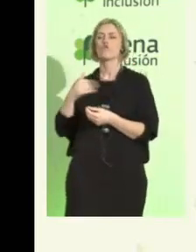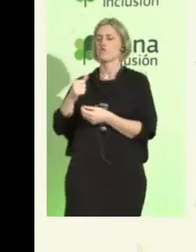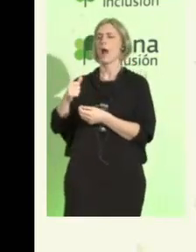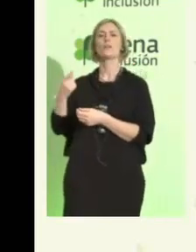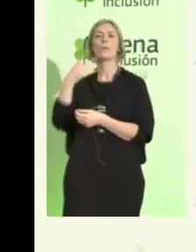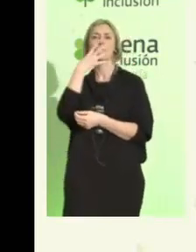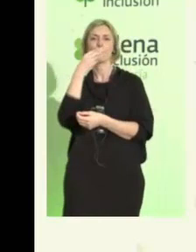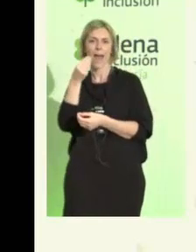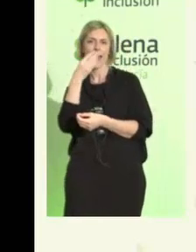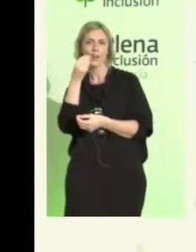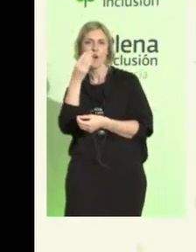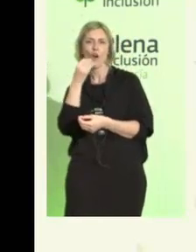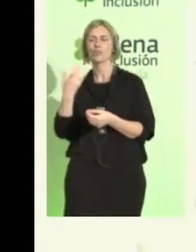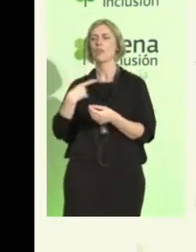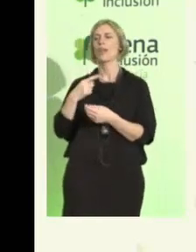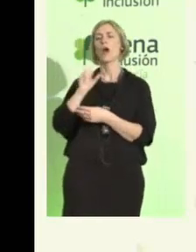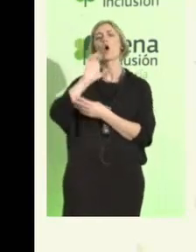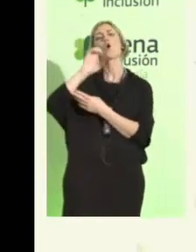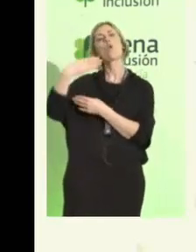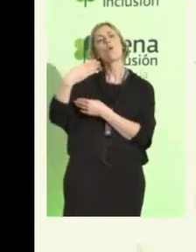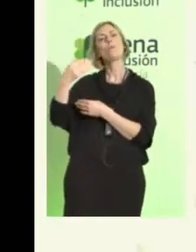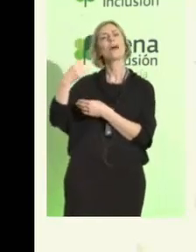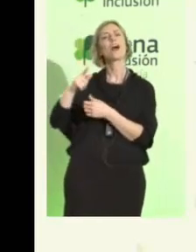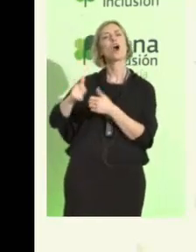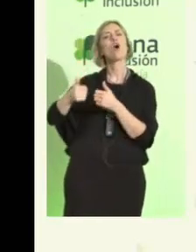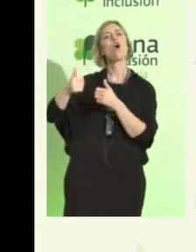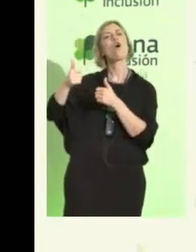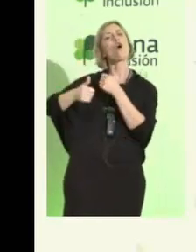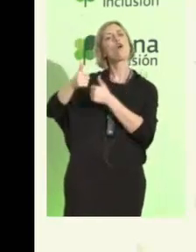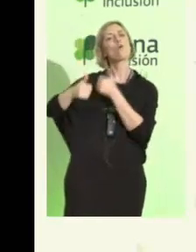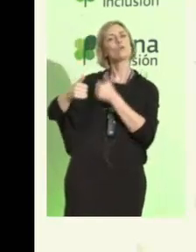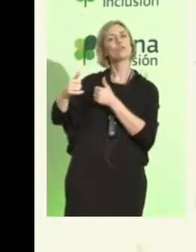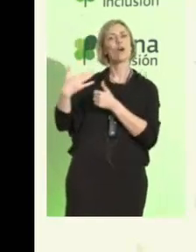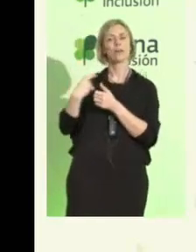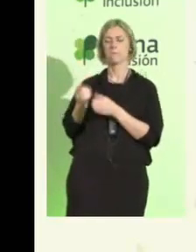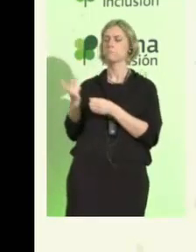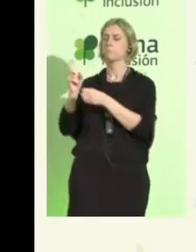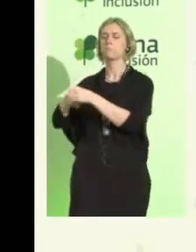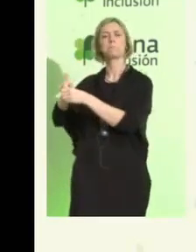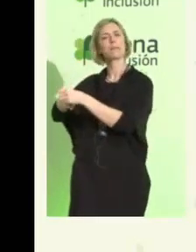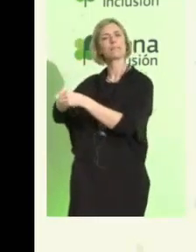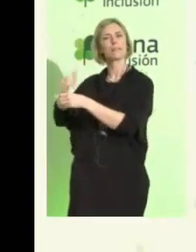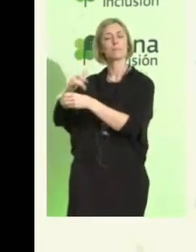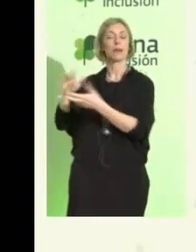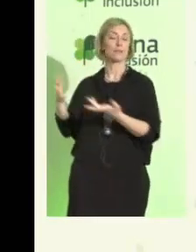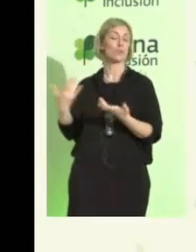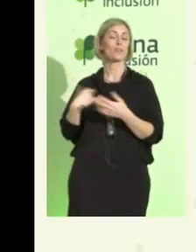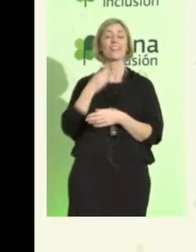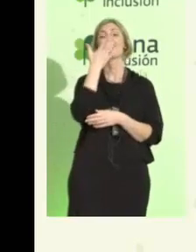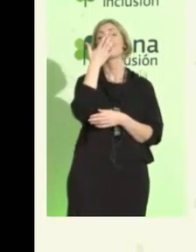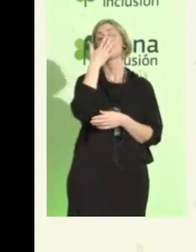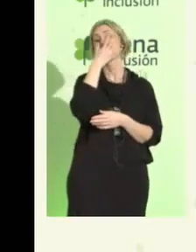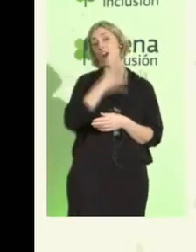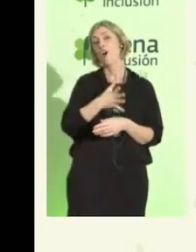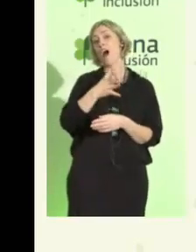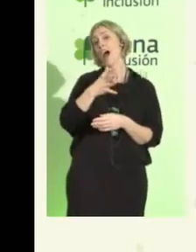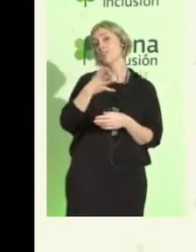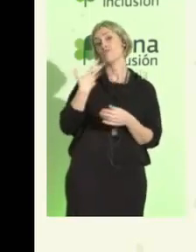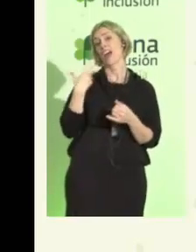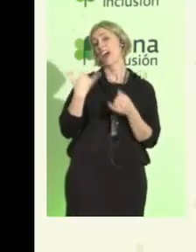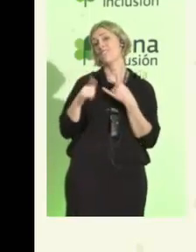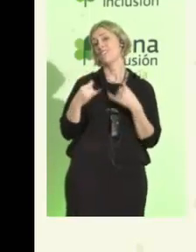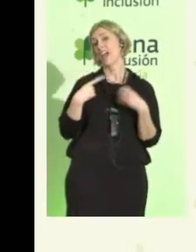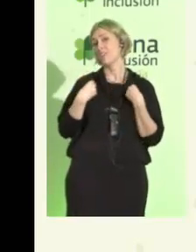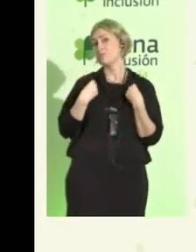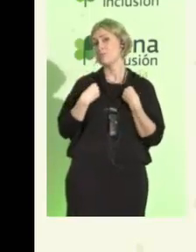club de los concursos de perros. Y así pasó los últimos 5 o 6 años de su vida. Bueno, tenía cerca de 90